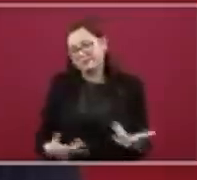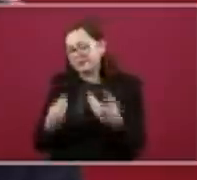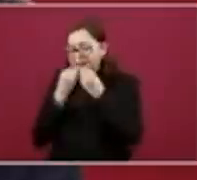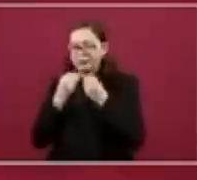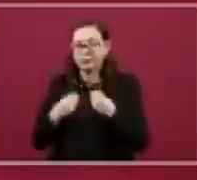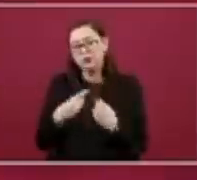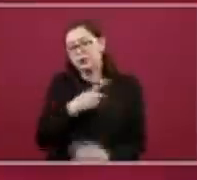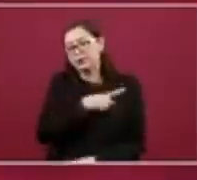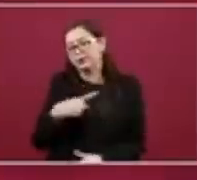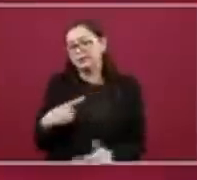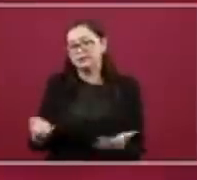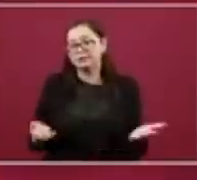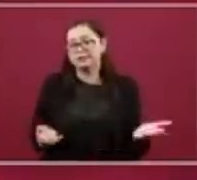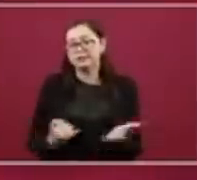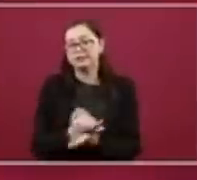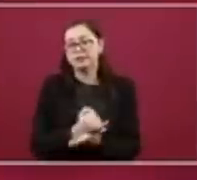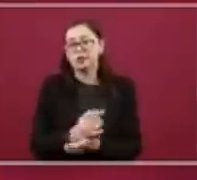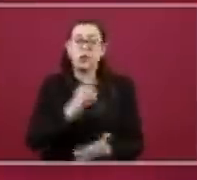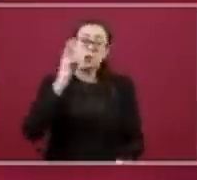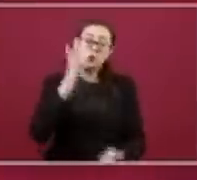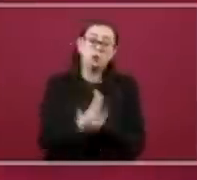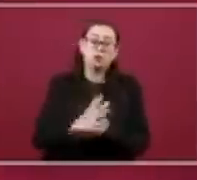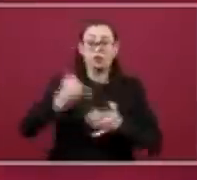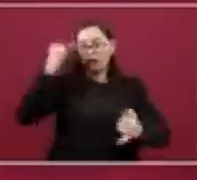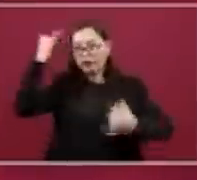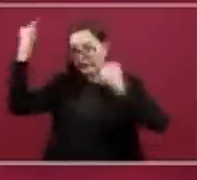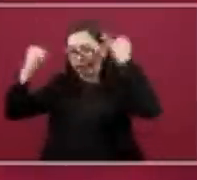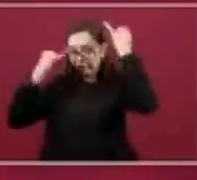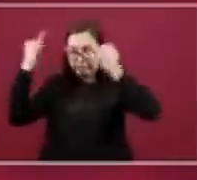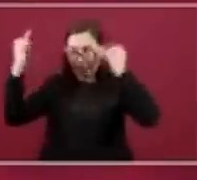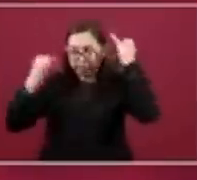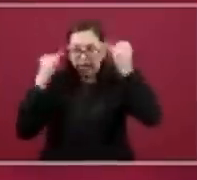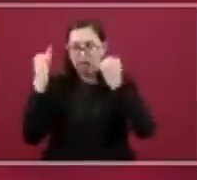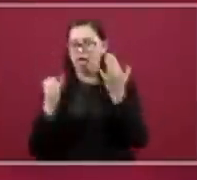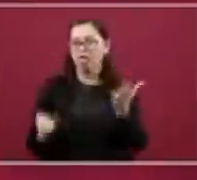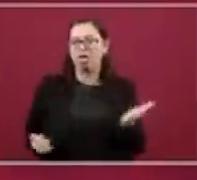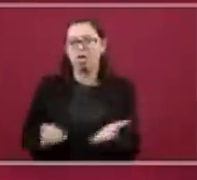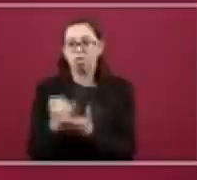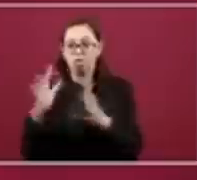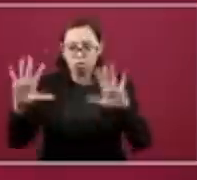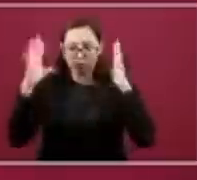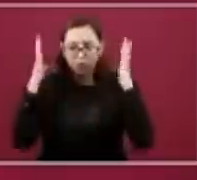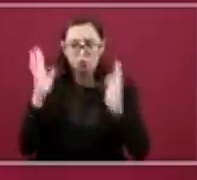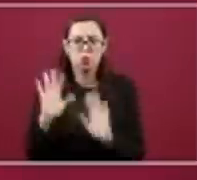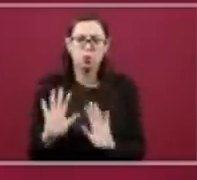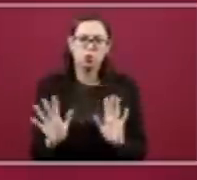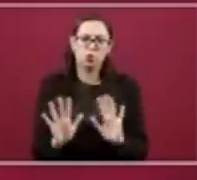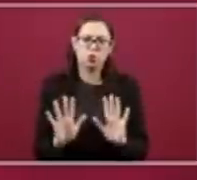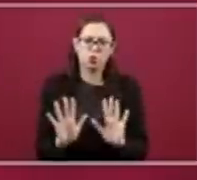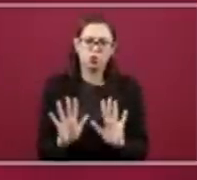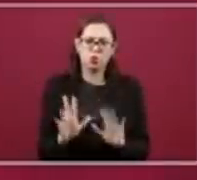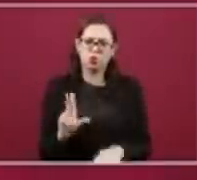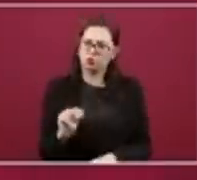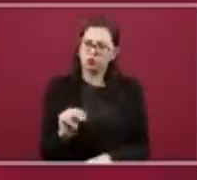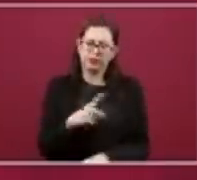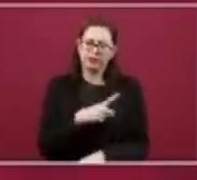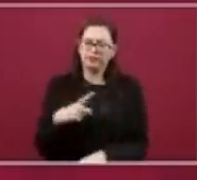que no sea nada más la carga ideológica lo que nos lleve a tomar decisiones,